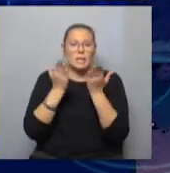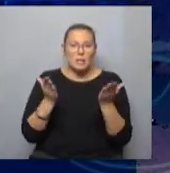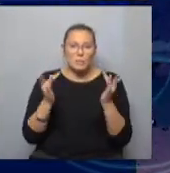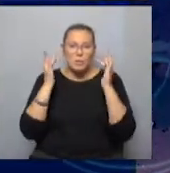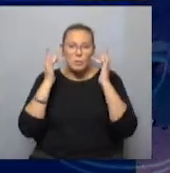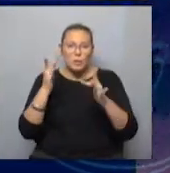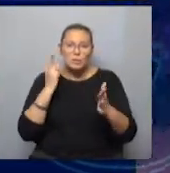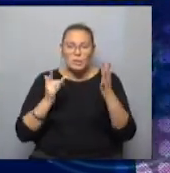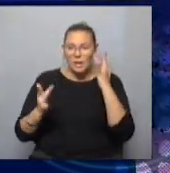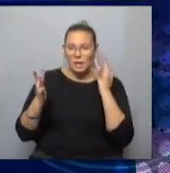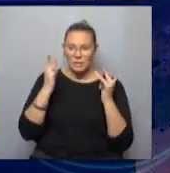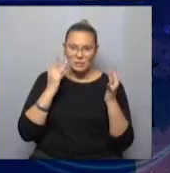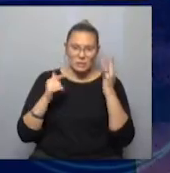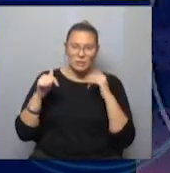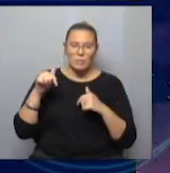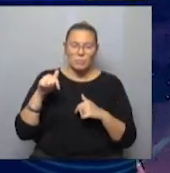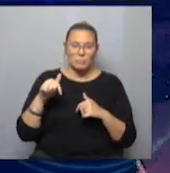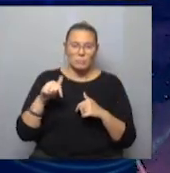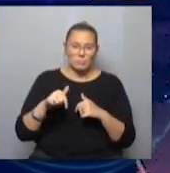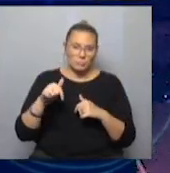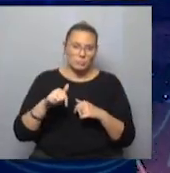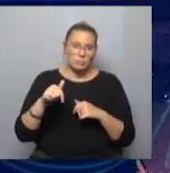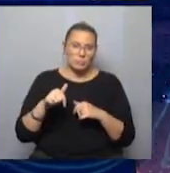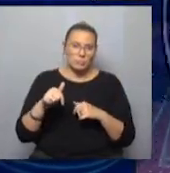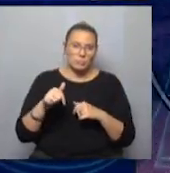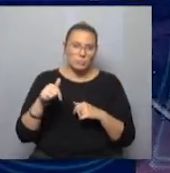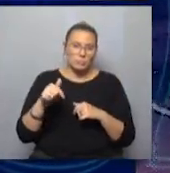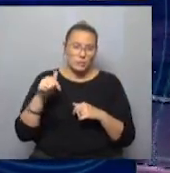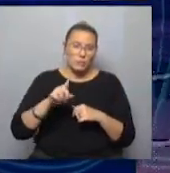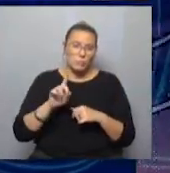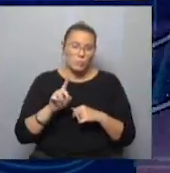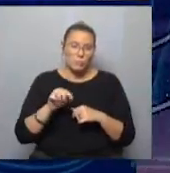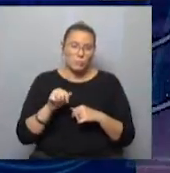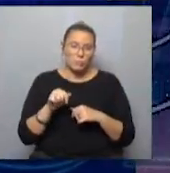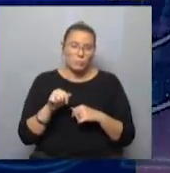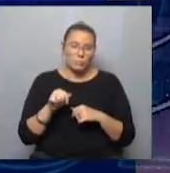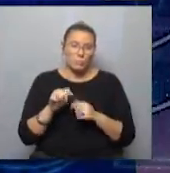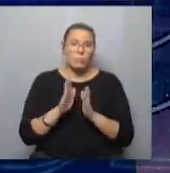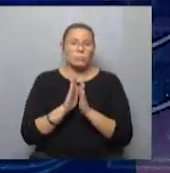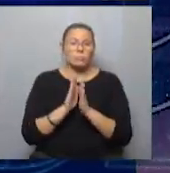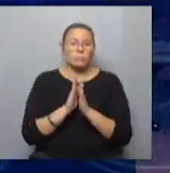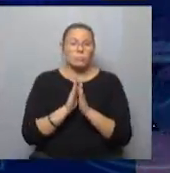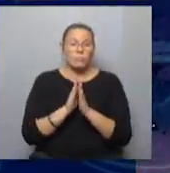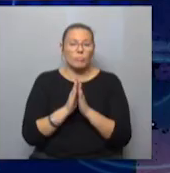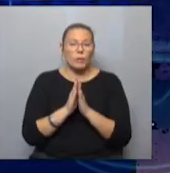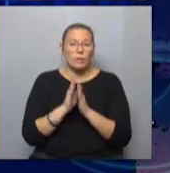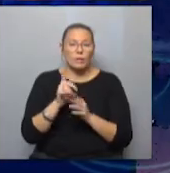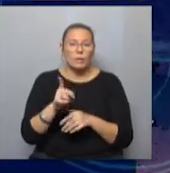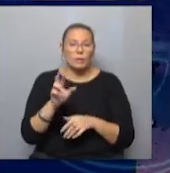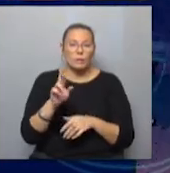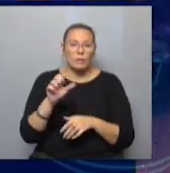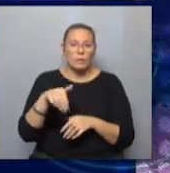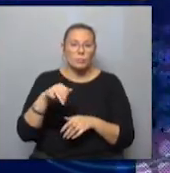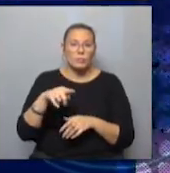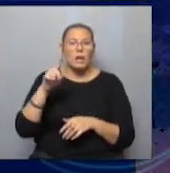educación y arte, que bueno, acá está, es el motivo por el cual estamos acá en Germina. Yo hablo distinto porque soy la